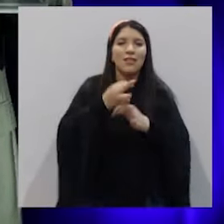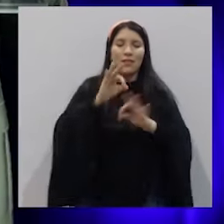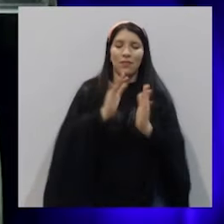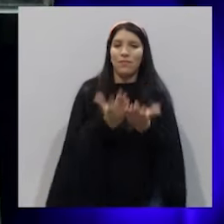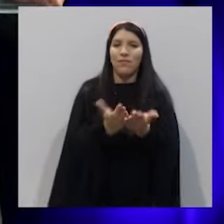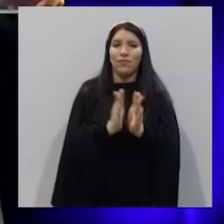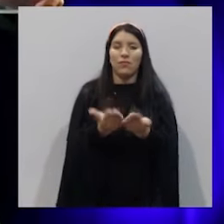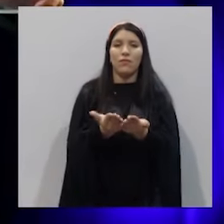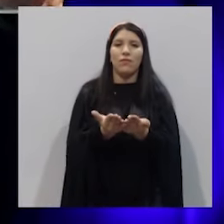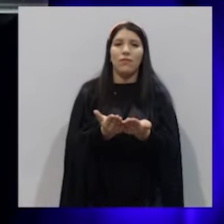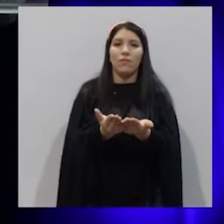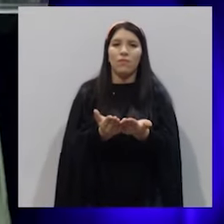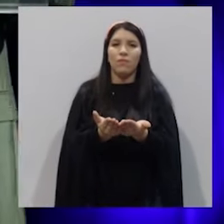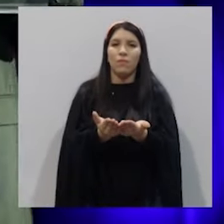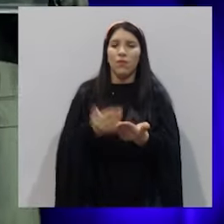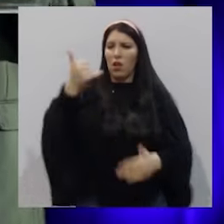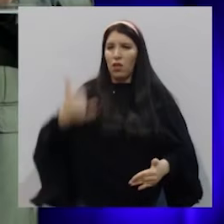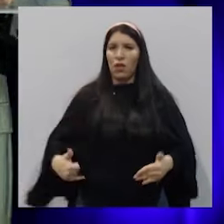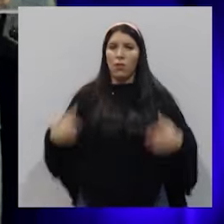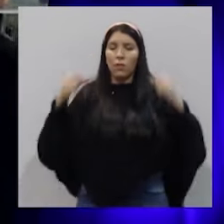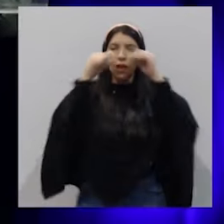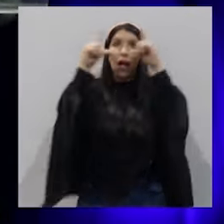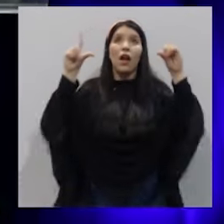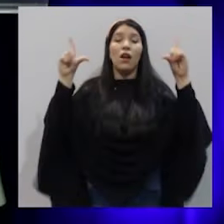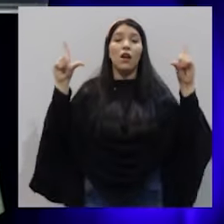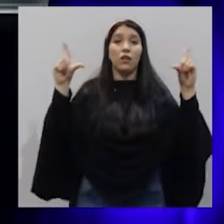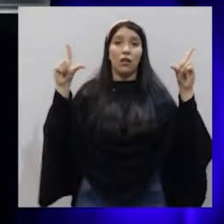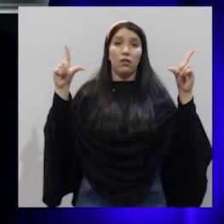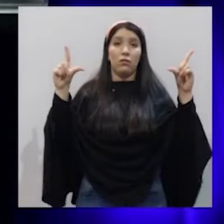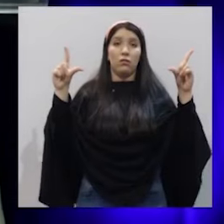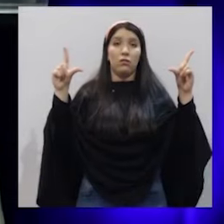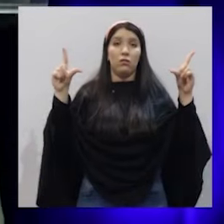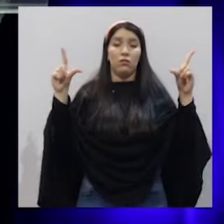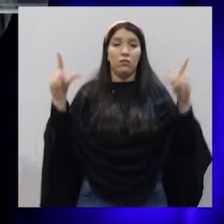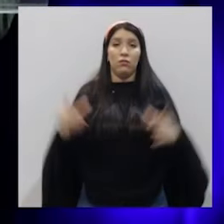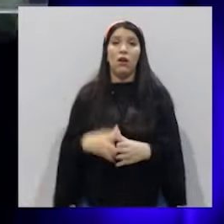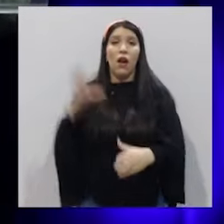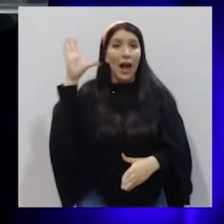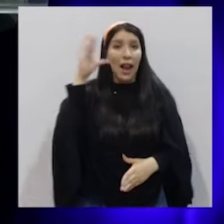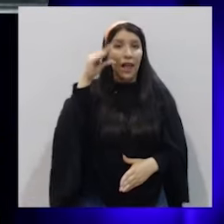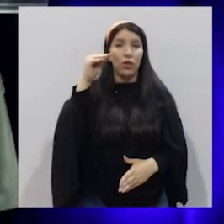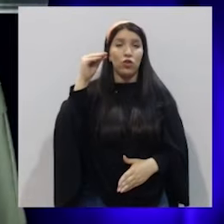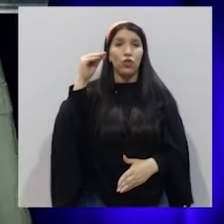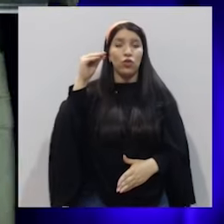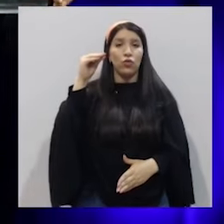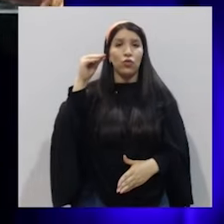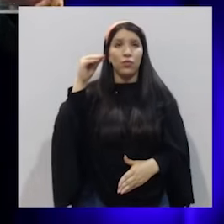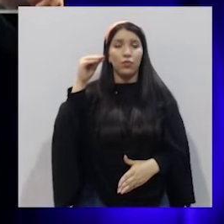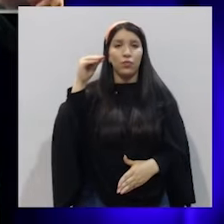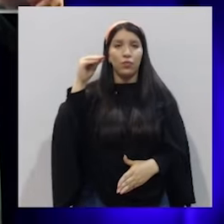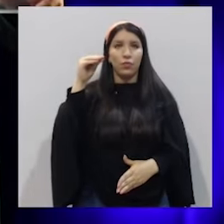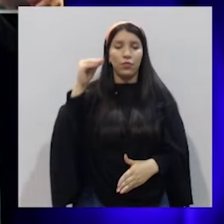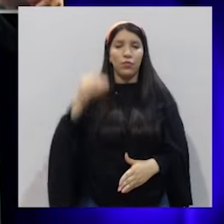y oren fíjense qué interesante no es que dice oren y estén alertas lo dice al revés estén alertas y